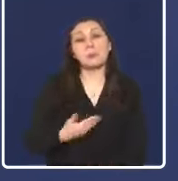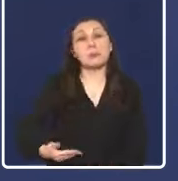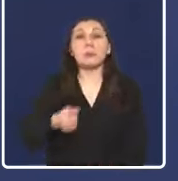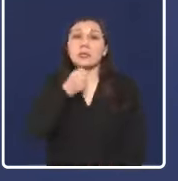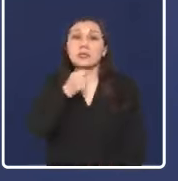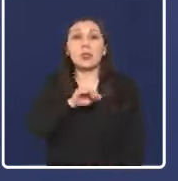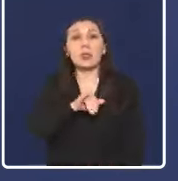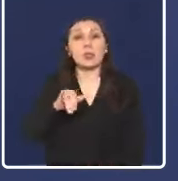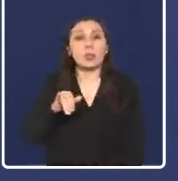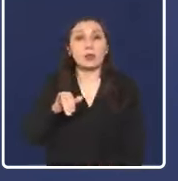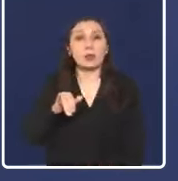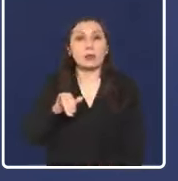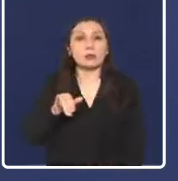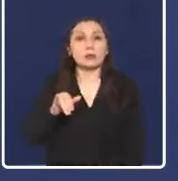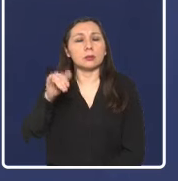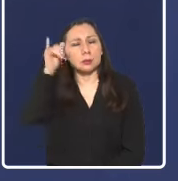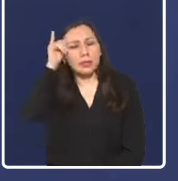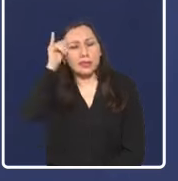y después de esto que se ha